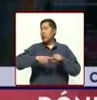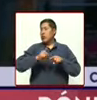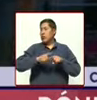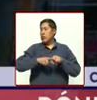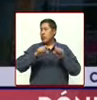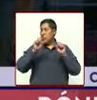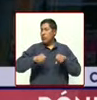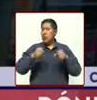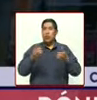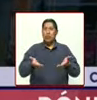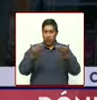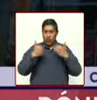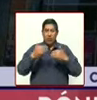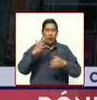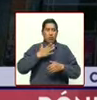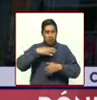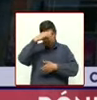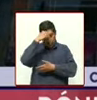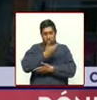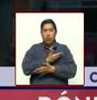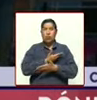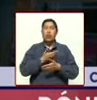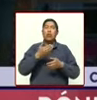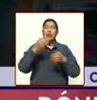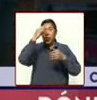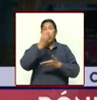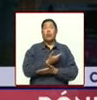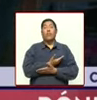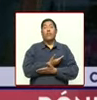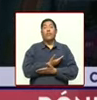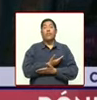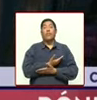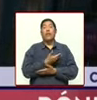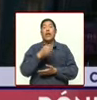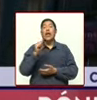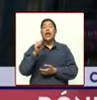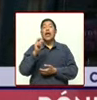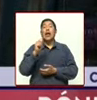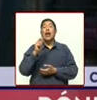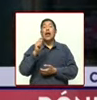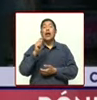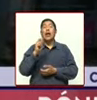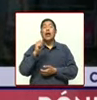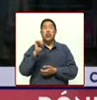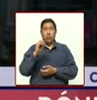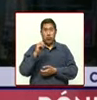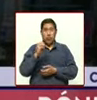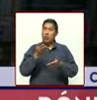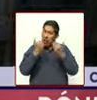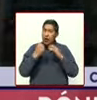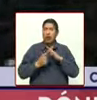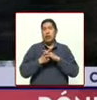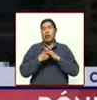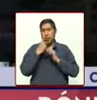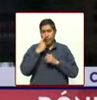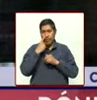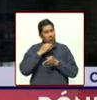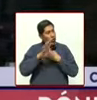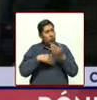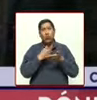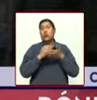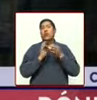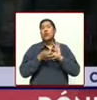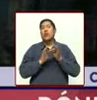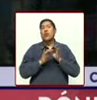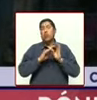pueda aparecer mi hijo. Antonio, yo, hijito, yo quisiera que aparezcas, ¿no? Todo tiene solución.